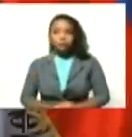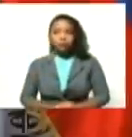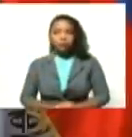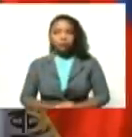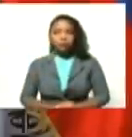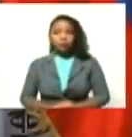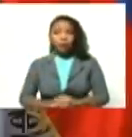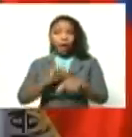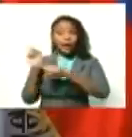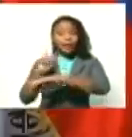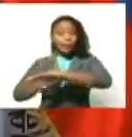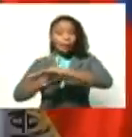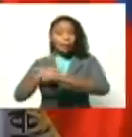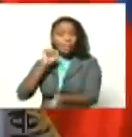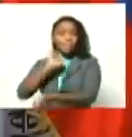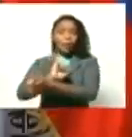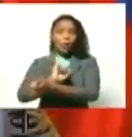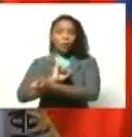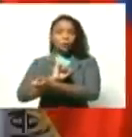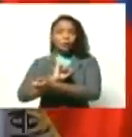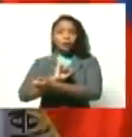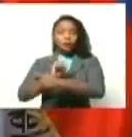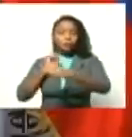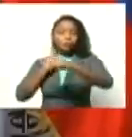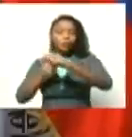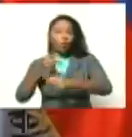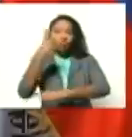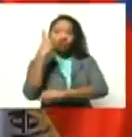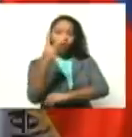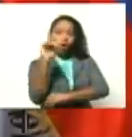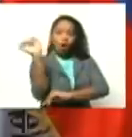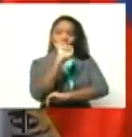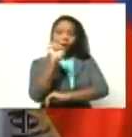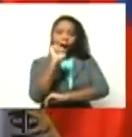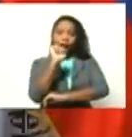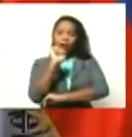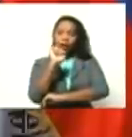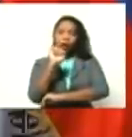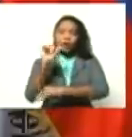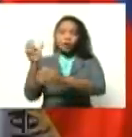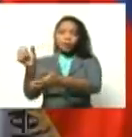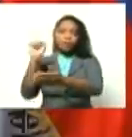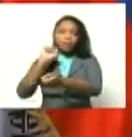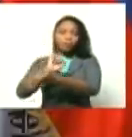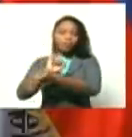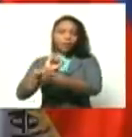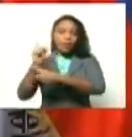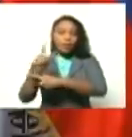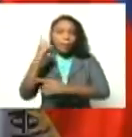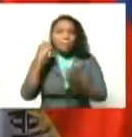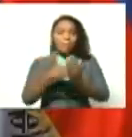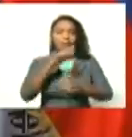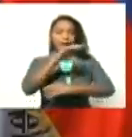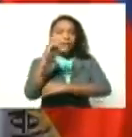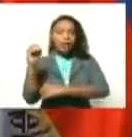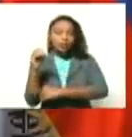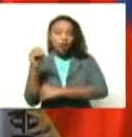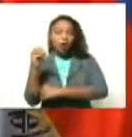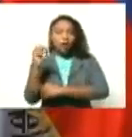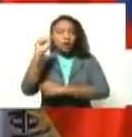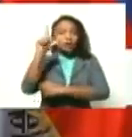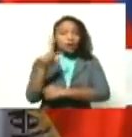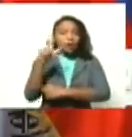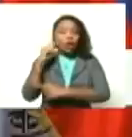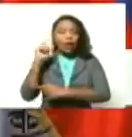Al momento de su captura le fueron decomisados 2 automóviles, 2 motocicletas y 1.500 litros de gasolina que habían